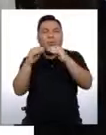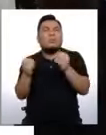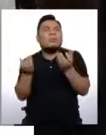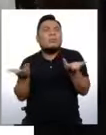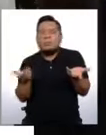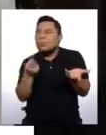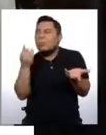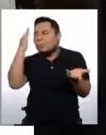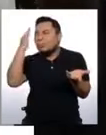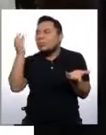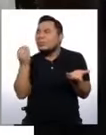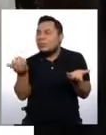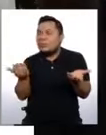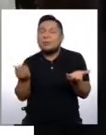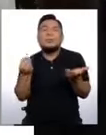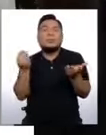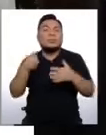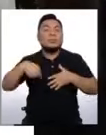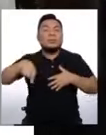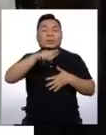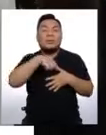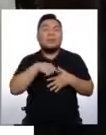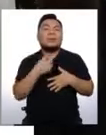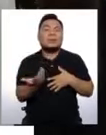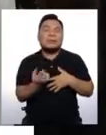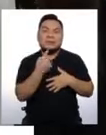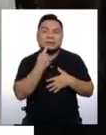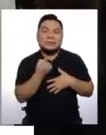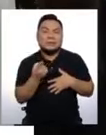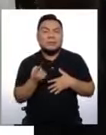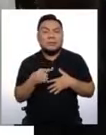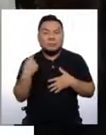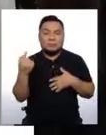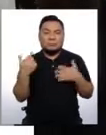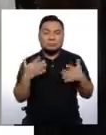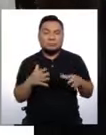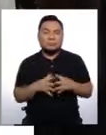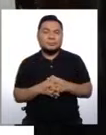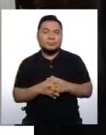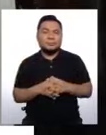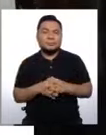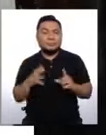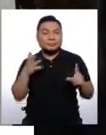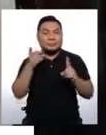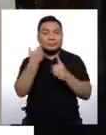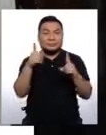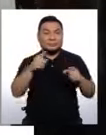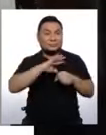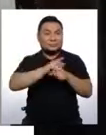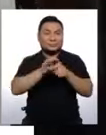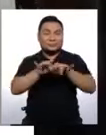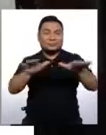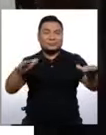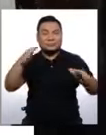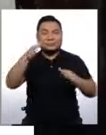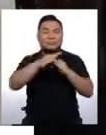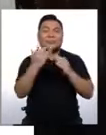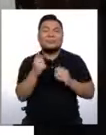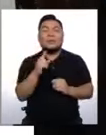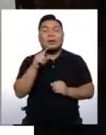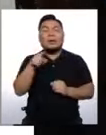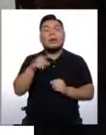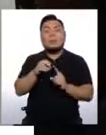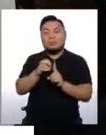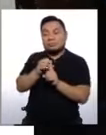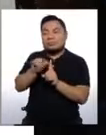cuando nosotros alcanzamos una reproducción de la epidemia de uno o menos